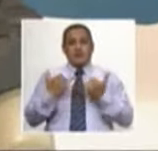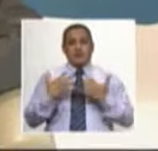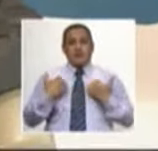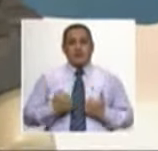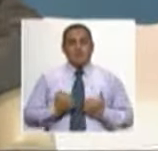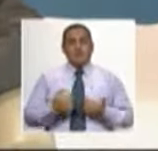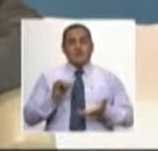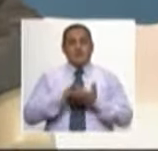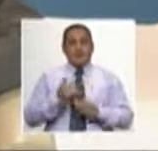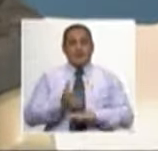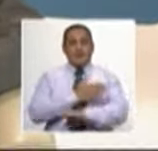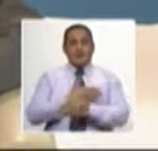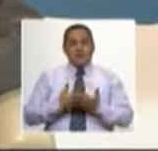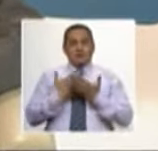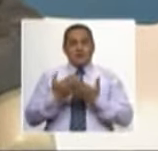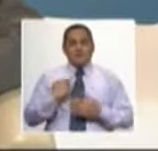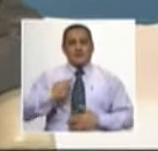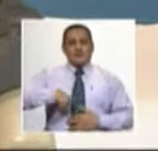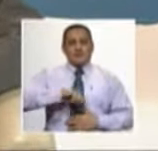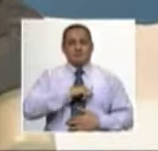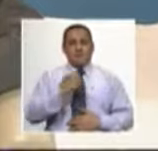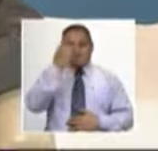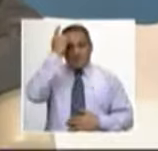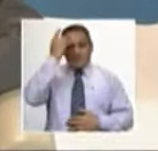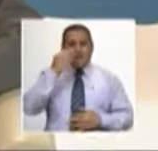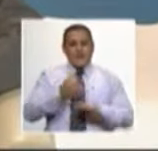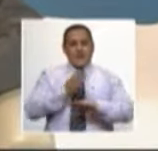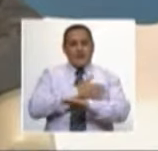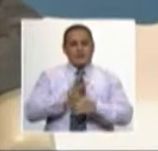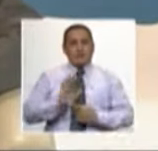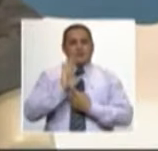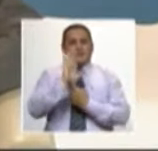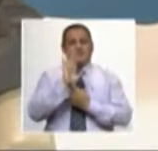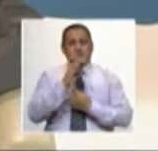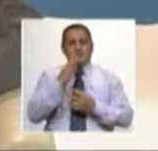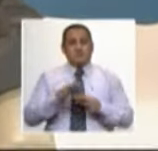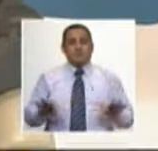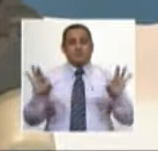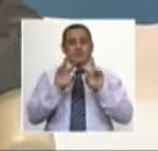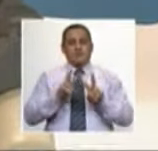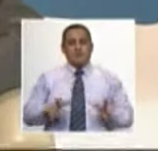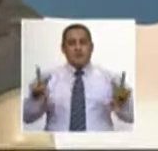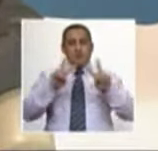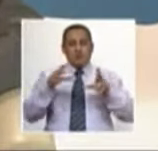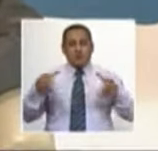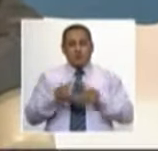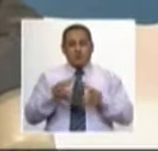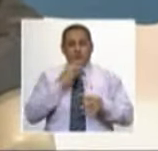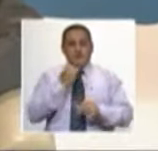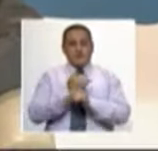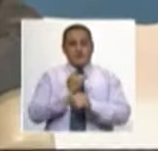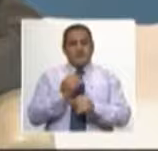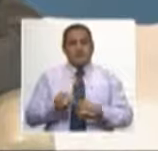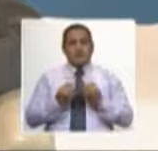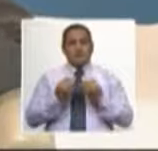Díaz, quien estuvo, por cierto, en Zaragoza y en Madrid presentando esta valiosa iniciativa del Tribunal Constitucional, debido